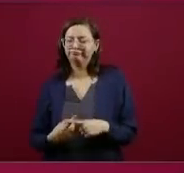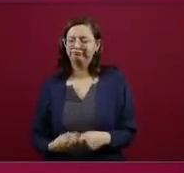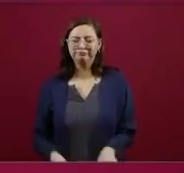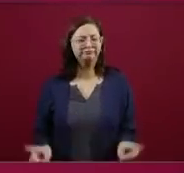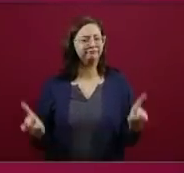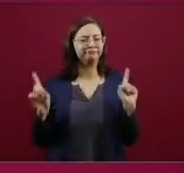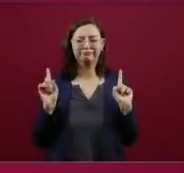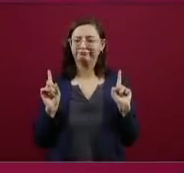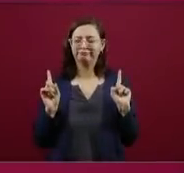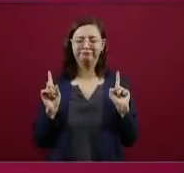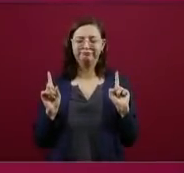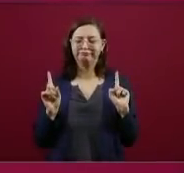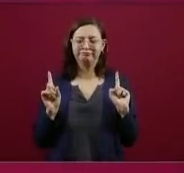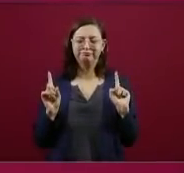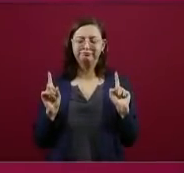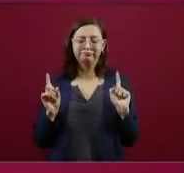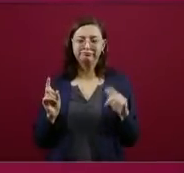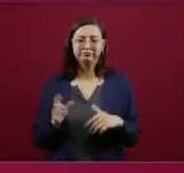lo que